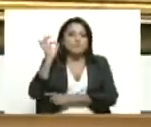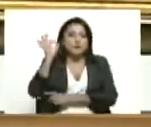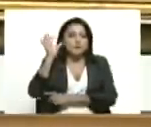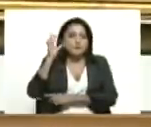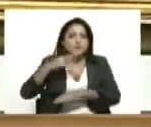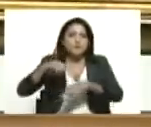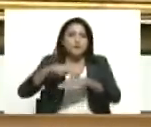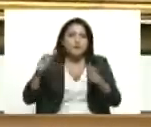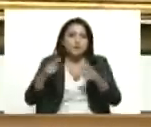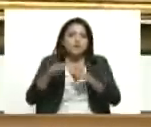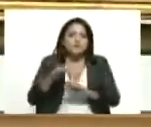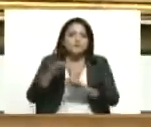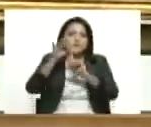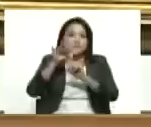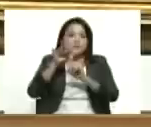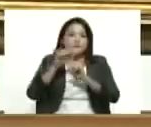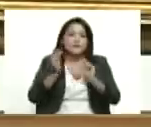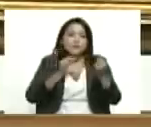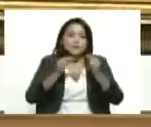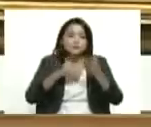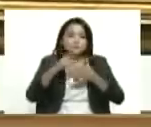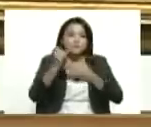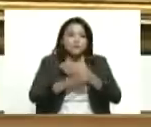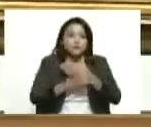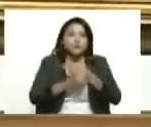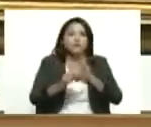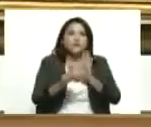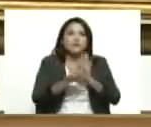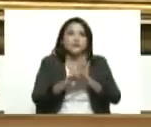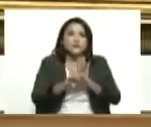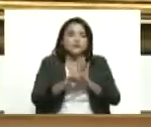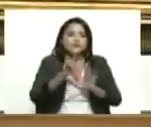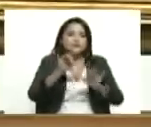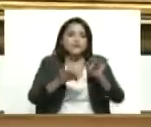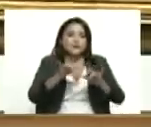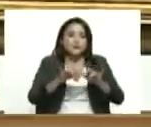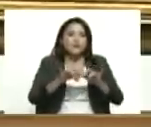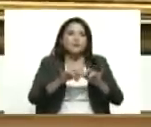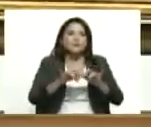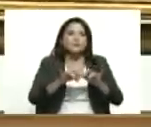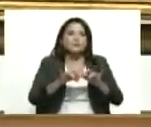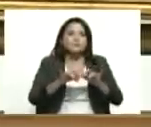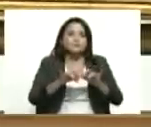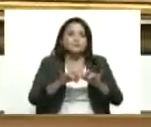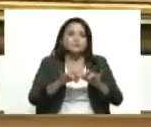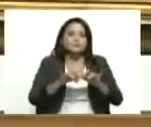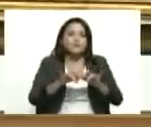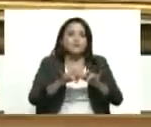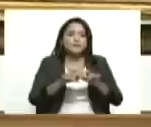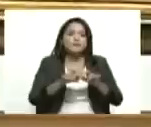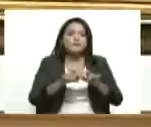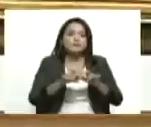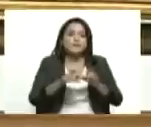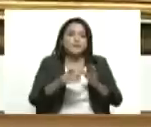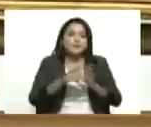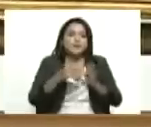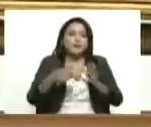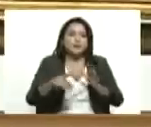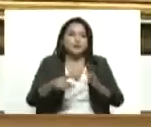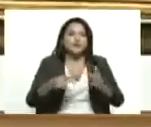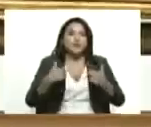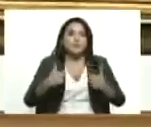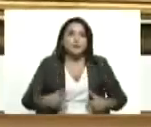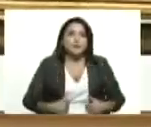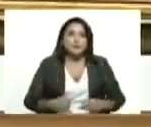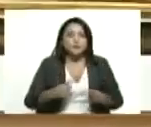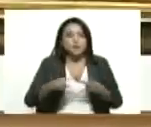instrumento tan importante, el doctor Larry Daboe, secretario ejecutivo del Consejo Nacional de Derechos Humanos, y Edgar